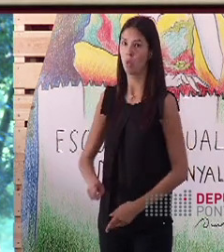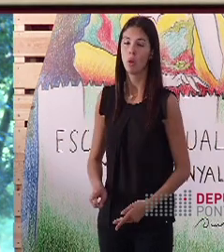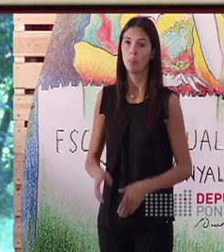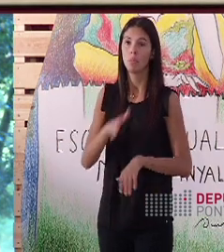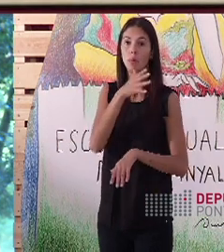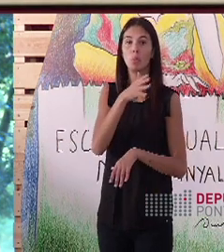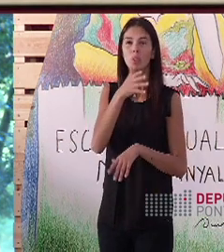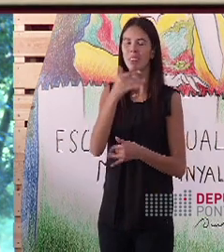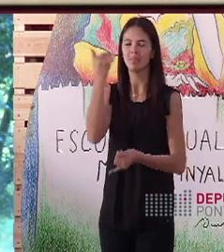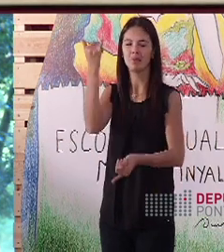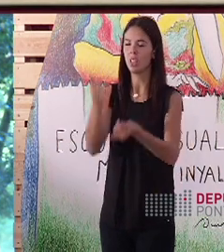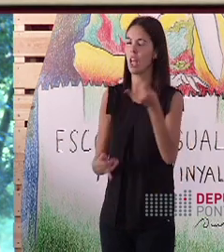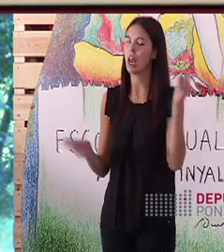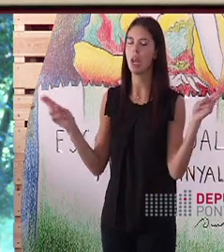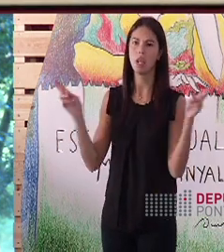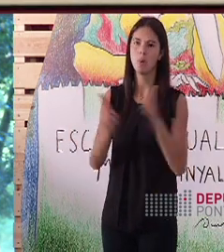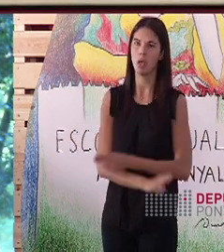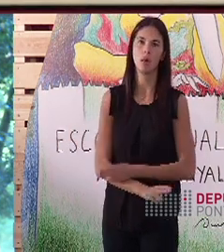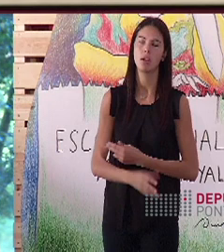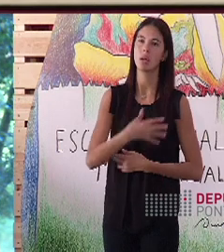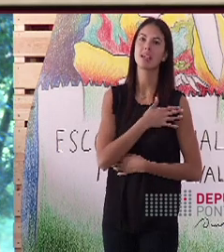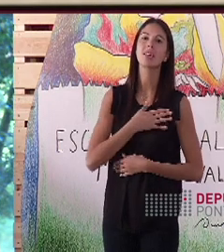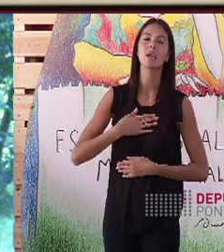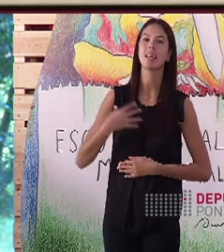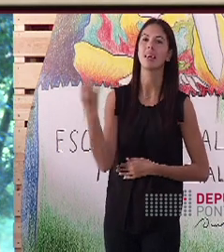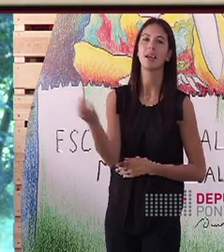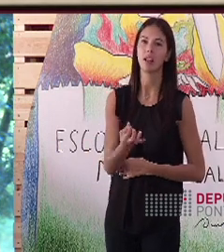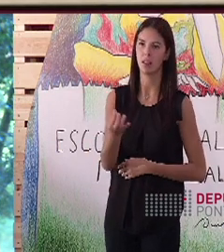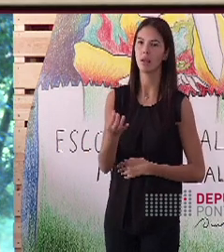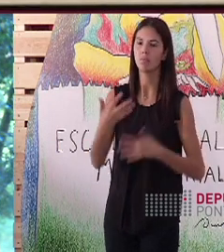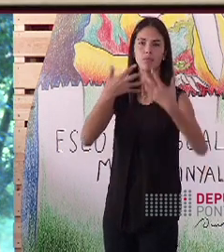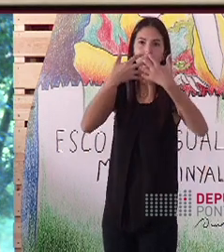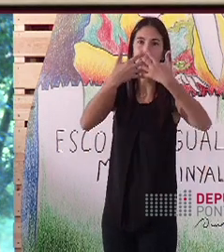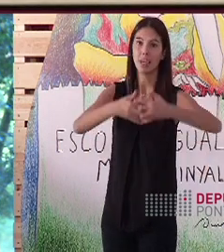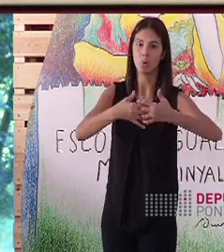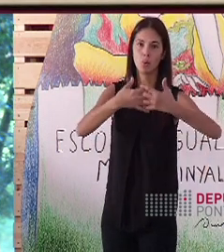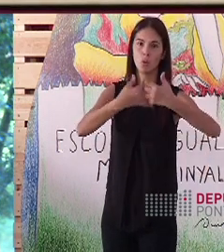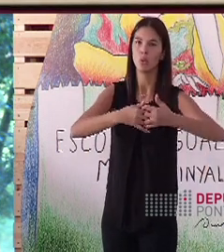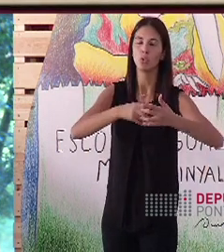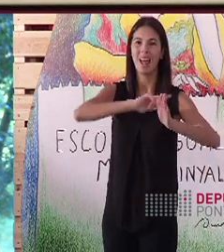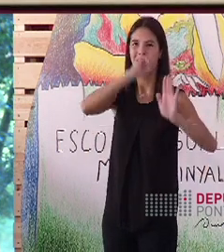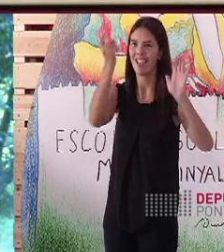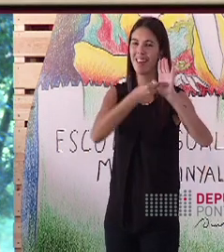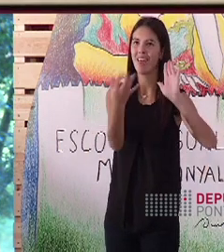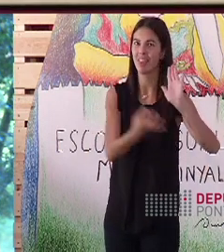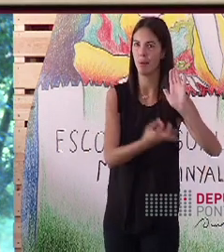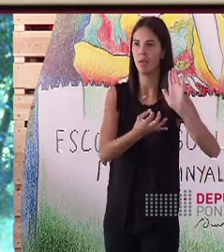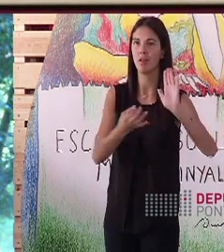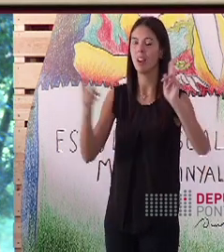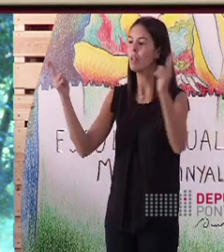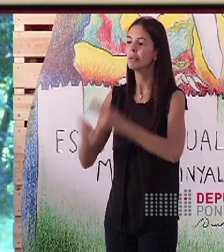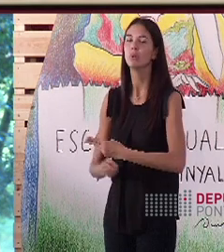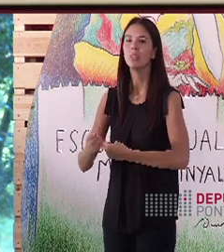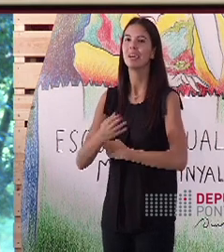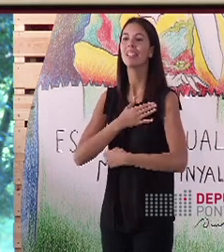De modo que el abolicionismo lo que quiere no es solamente que la industria sea ilegalizada, el abolicionismo lo